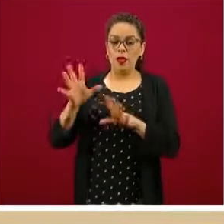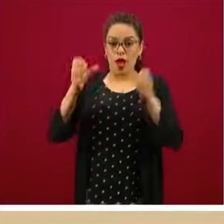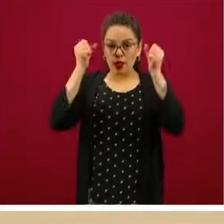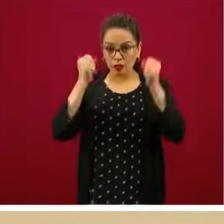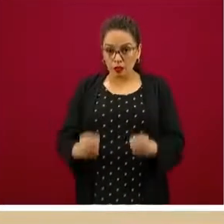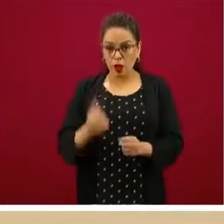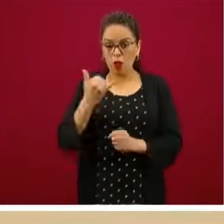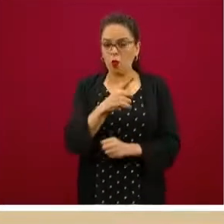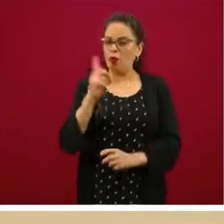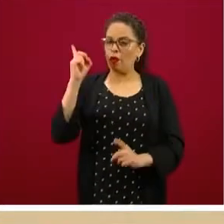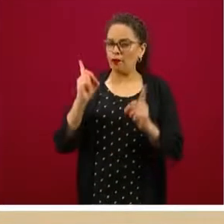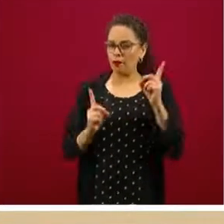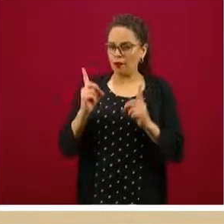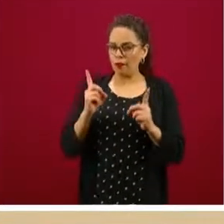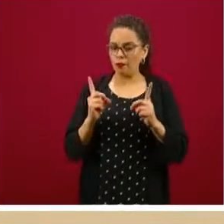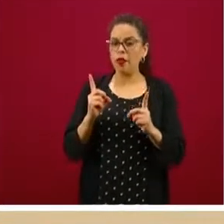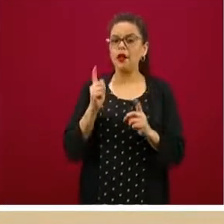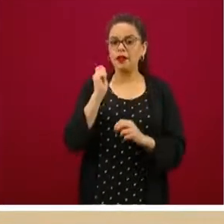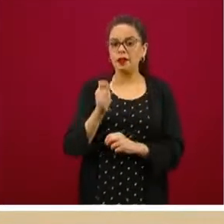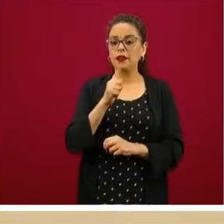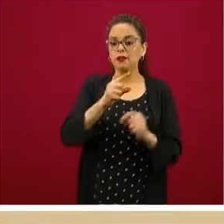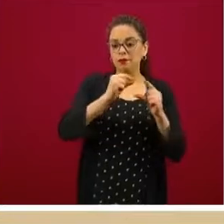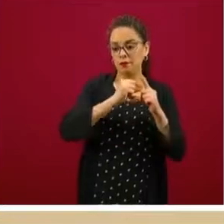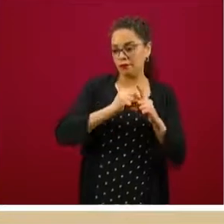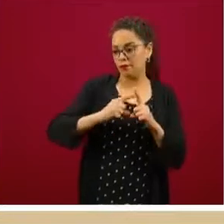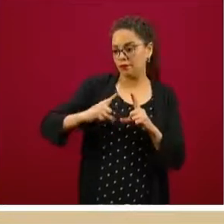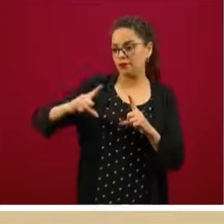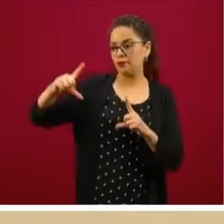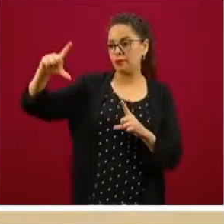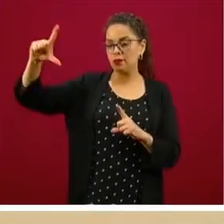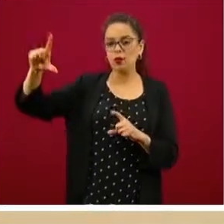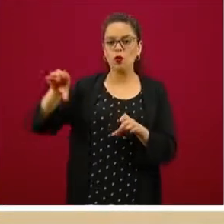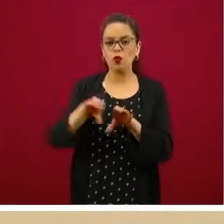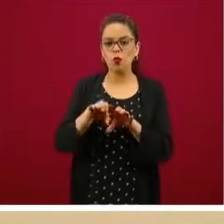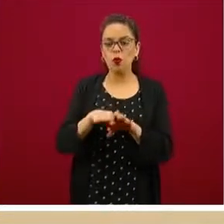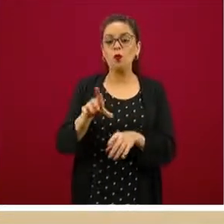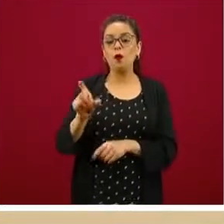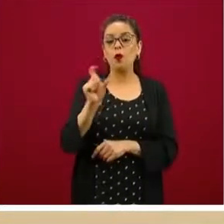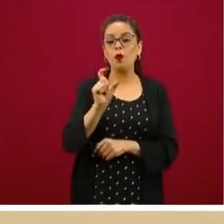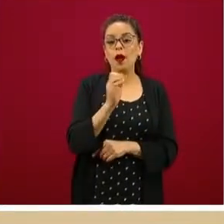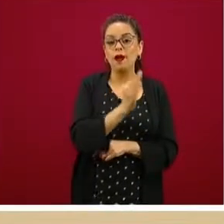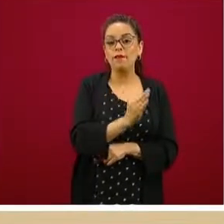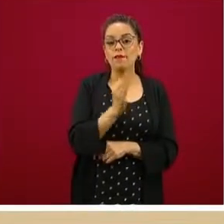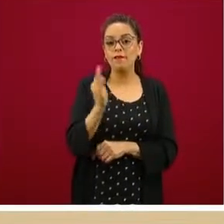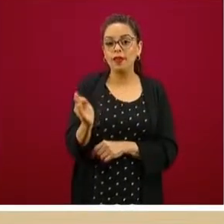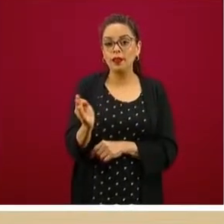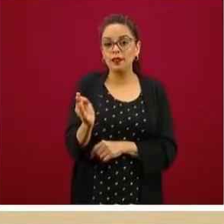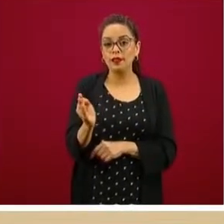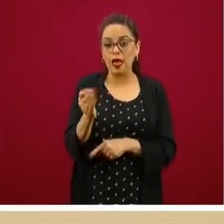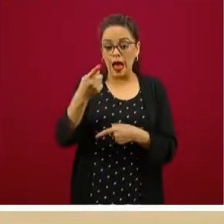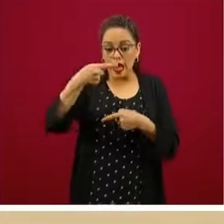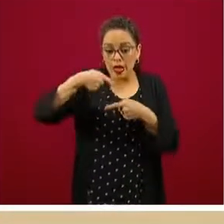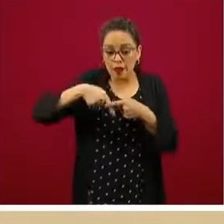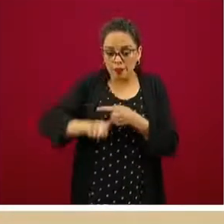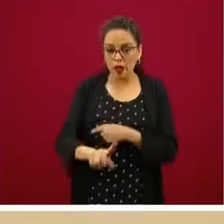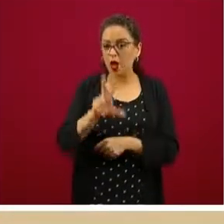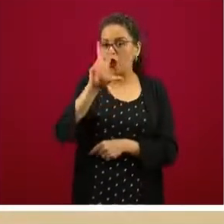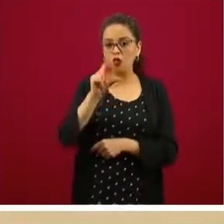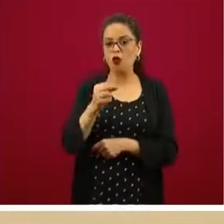que conforman, al final de cuentas, la curva por fecha de ocurrencia, no por fecha de notificación. La